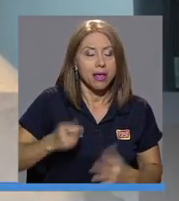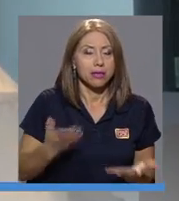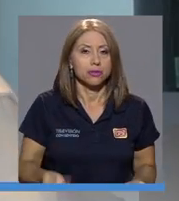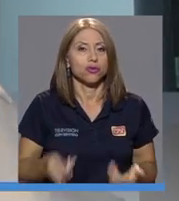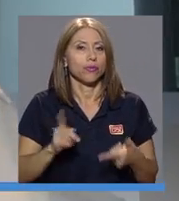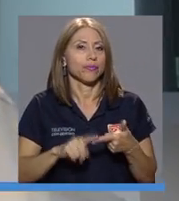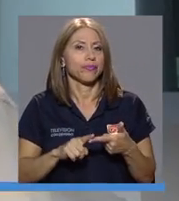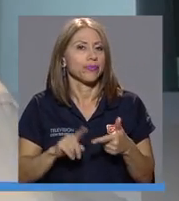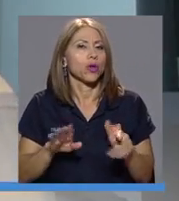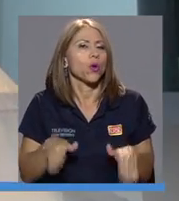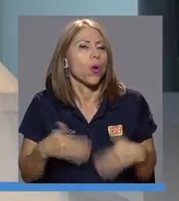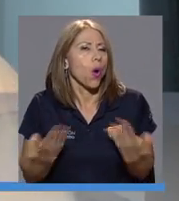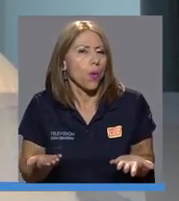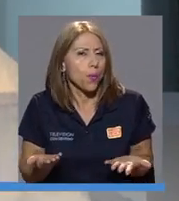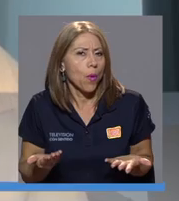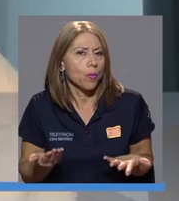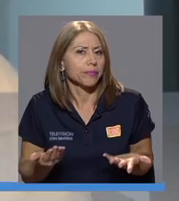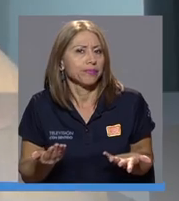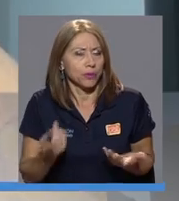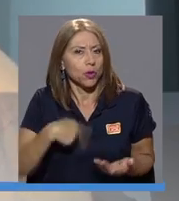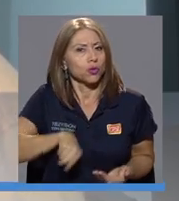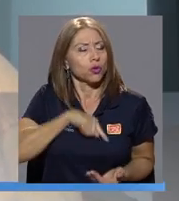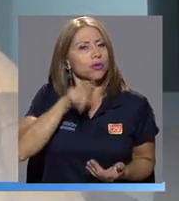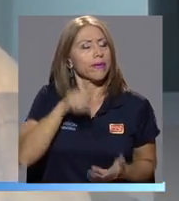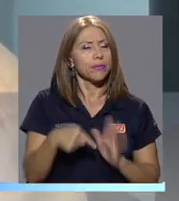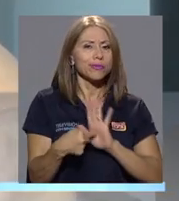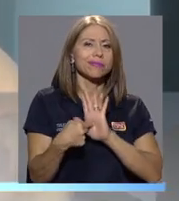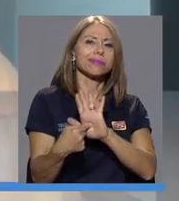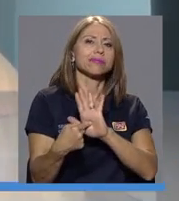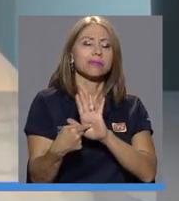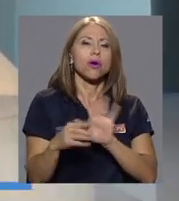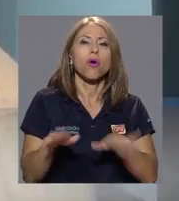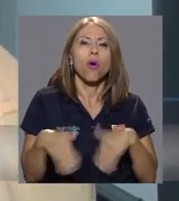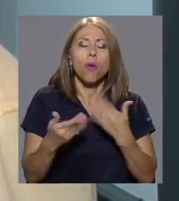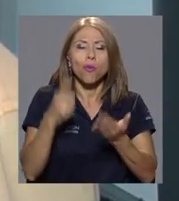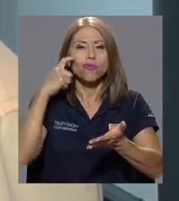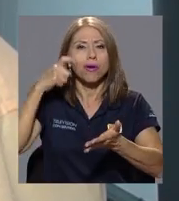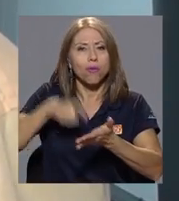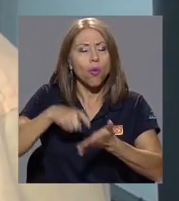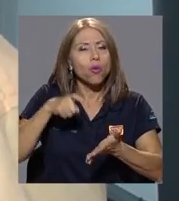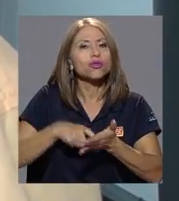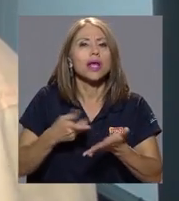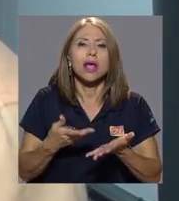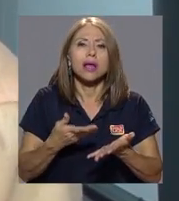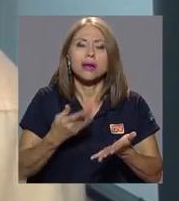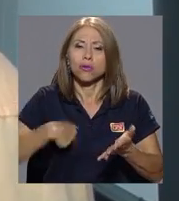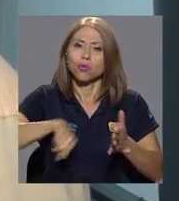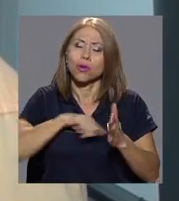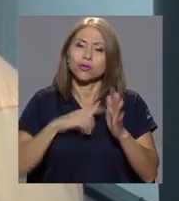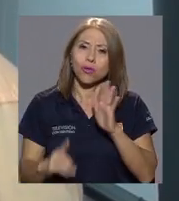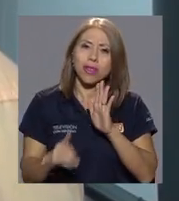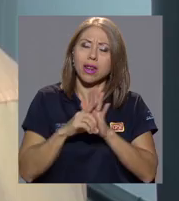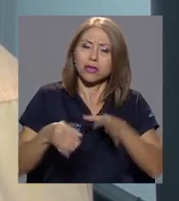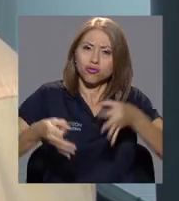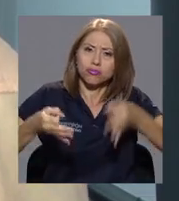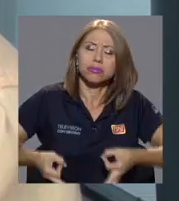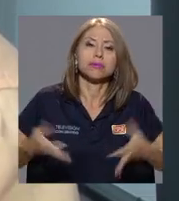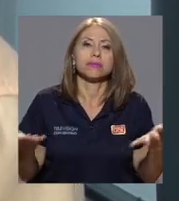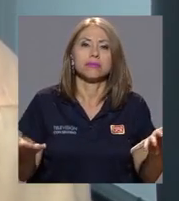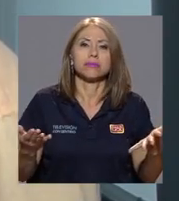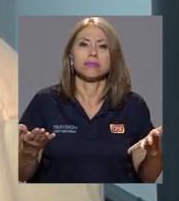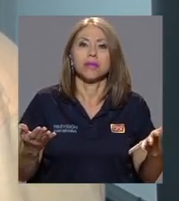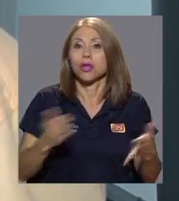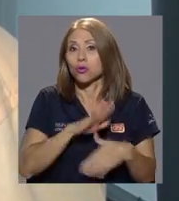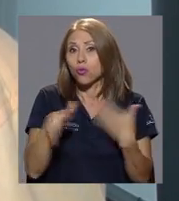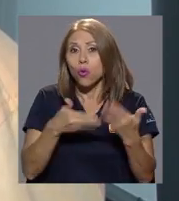de cómo pronunciarnos, cómo reconocer esa, legitimar nuestro derecho y todo eso